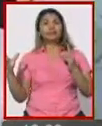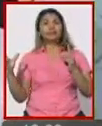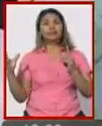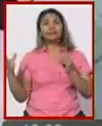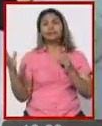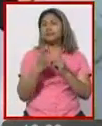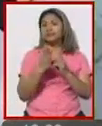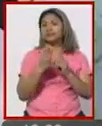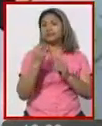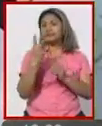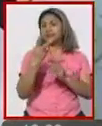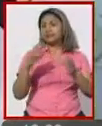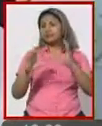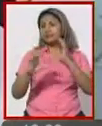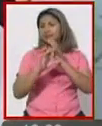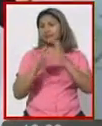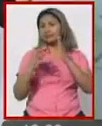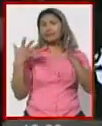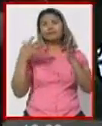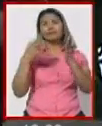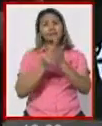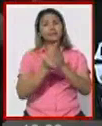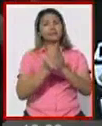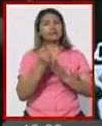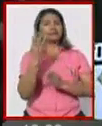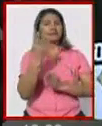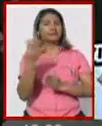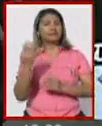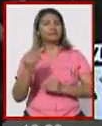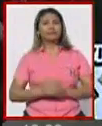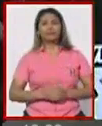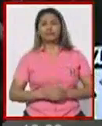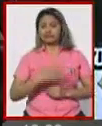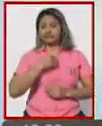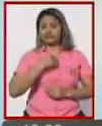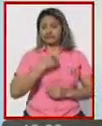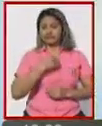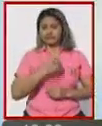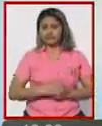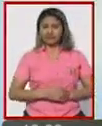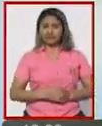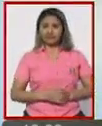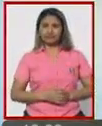camioneta doble cabina 4x4 de color blanca.